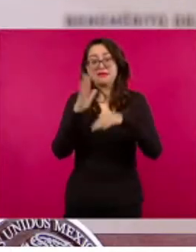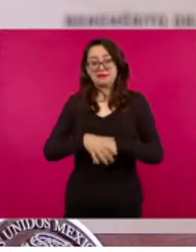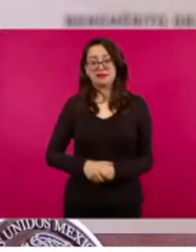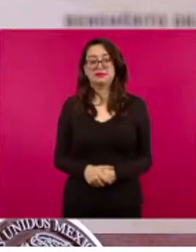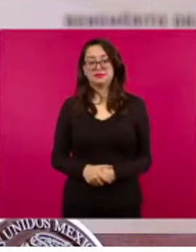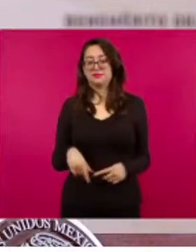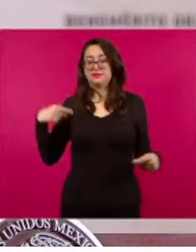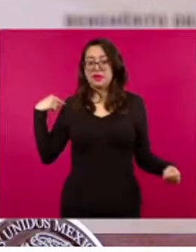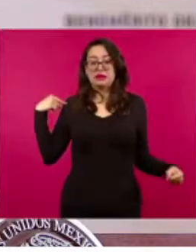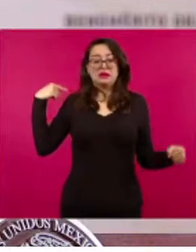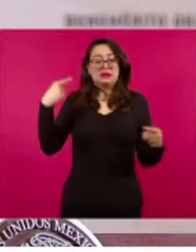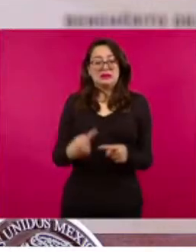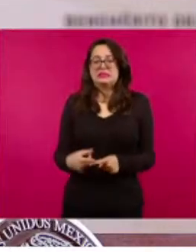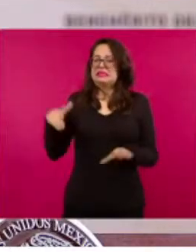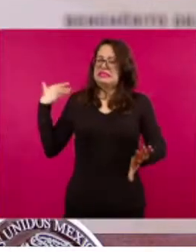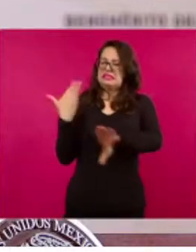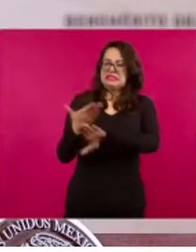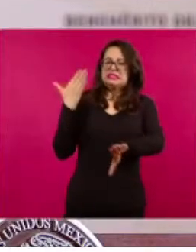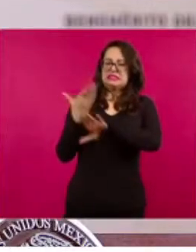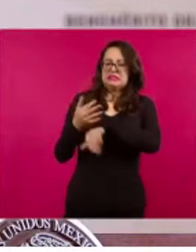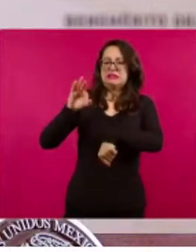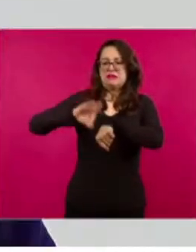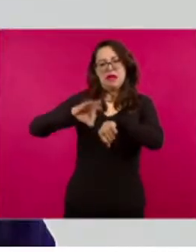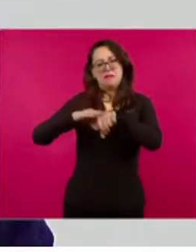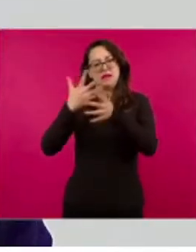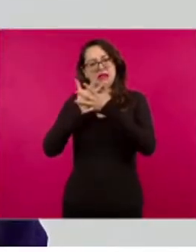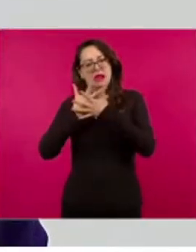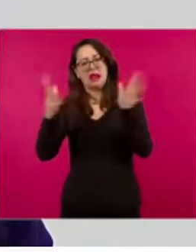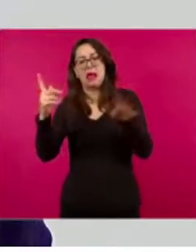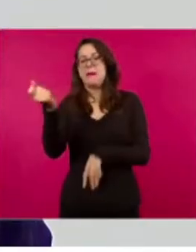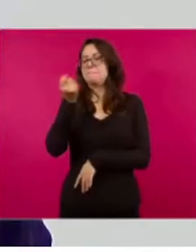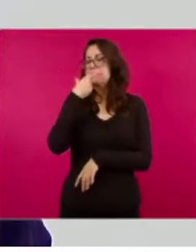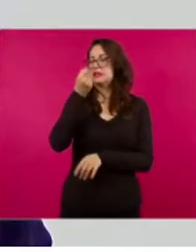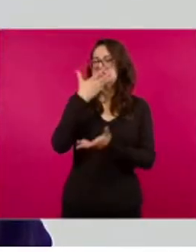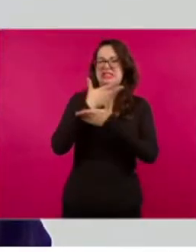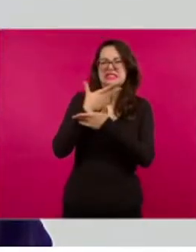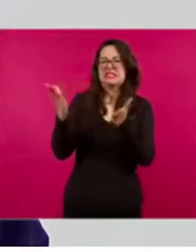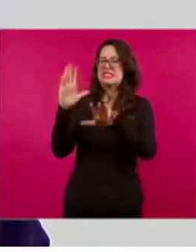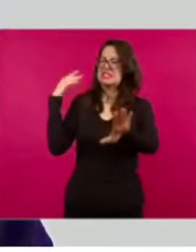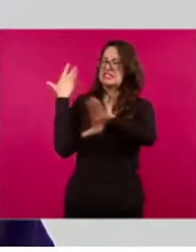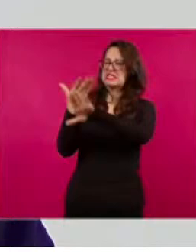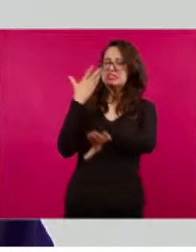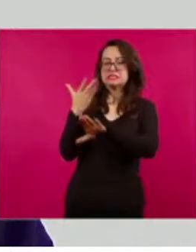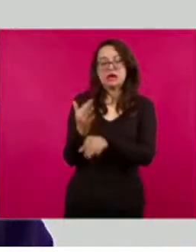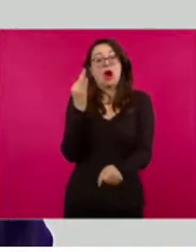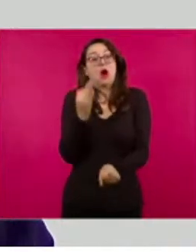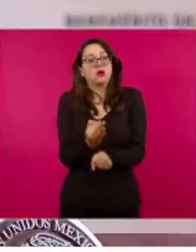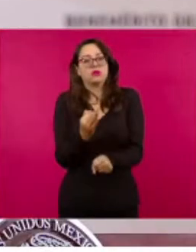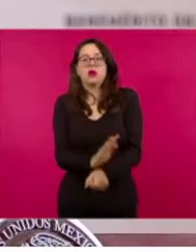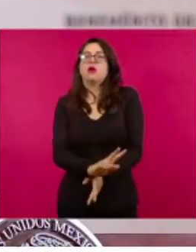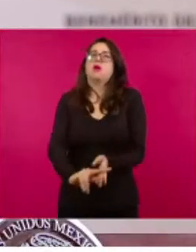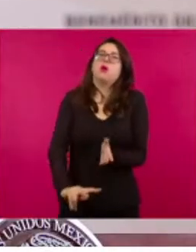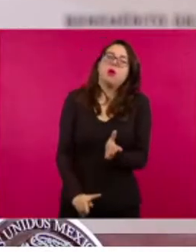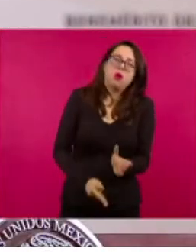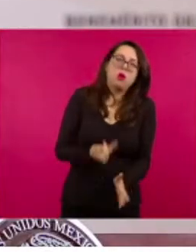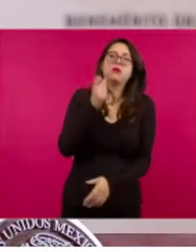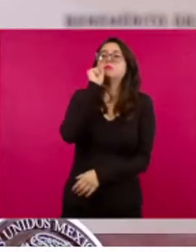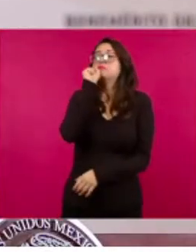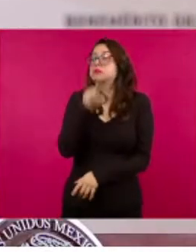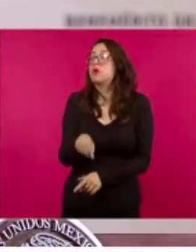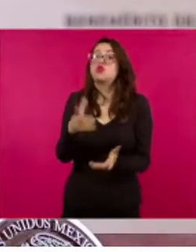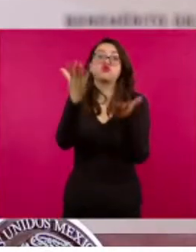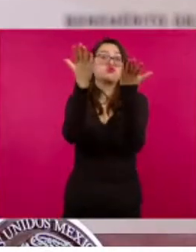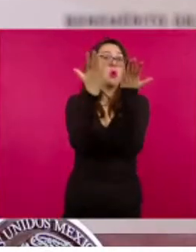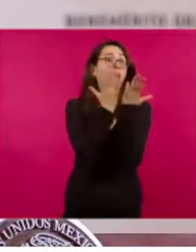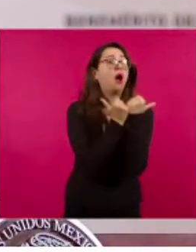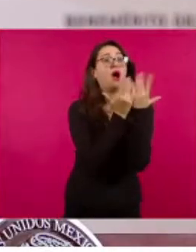digital contra la megafarmacia y la distribución de medicamentos, ahora vuelven al tema del desabasto. El pasado 21 de marzo en el